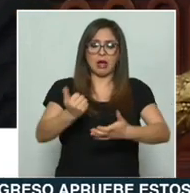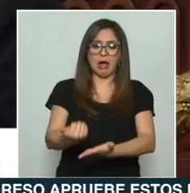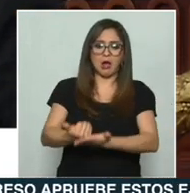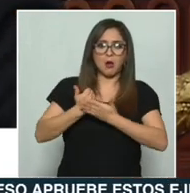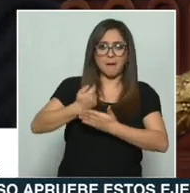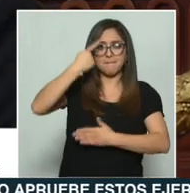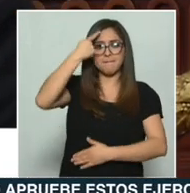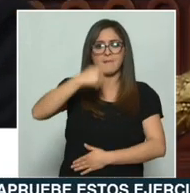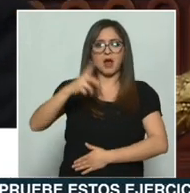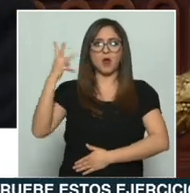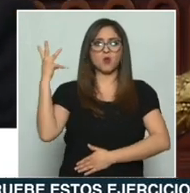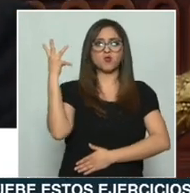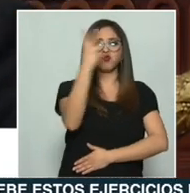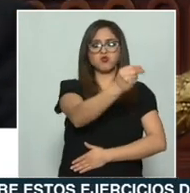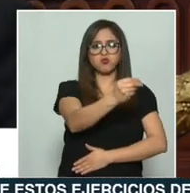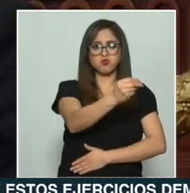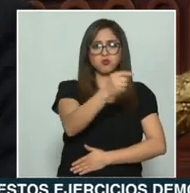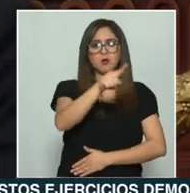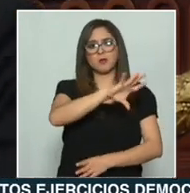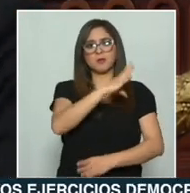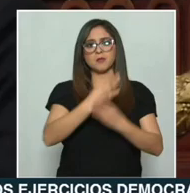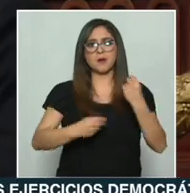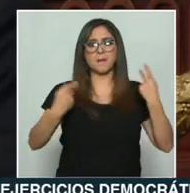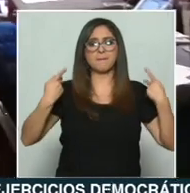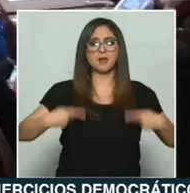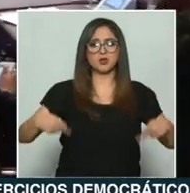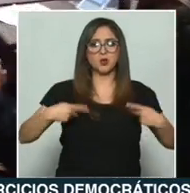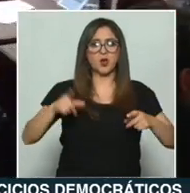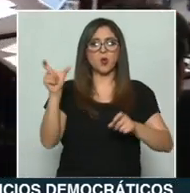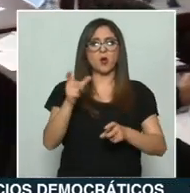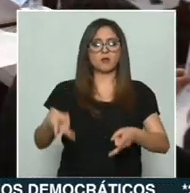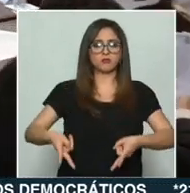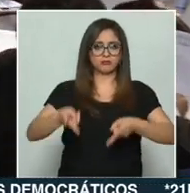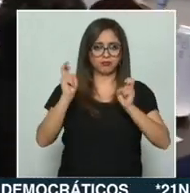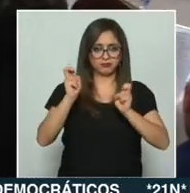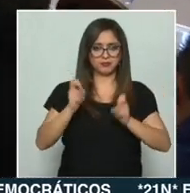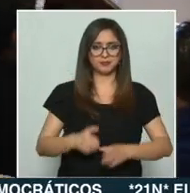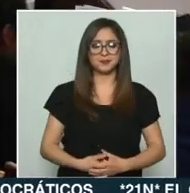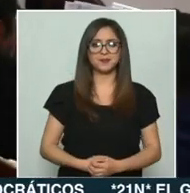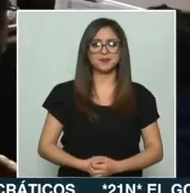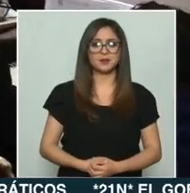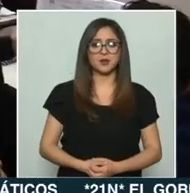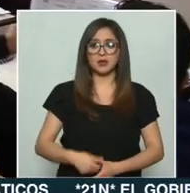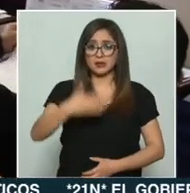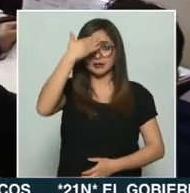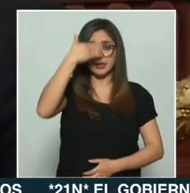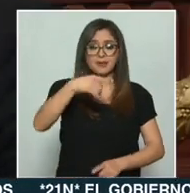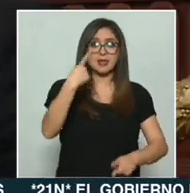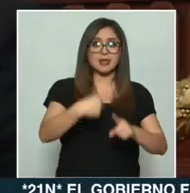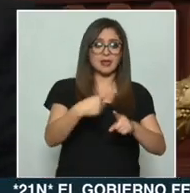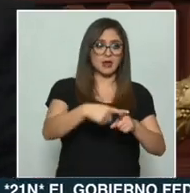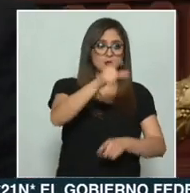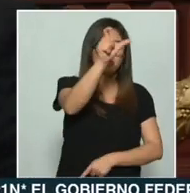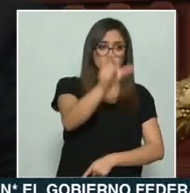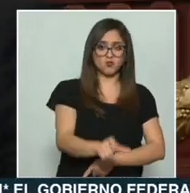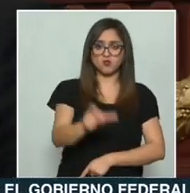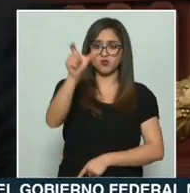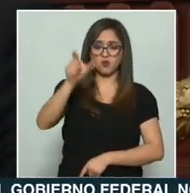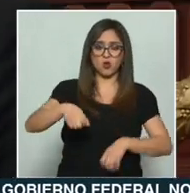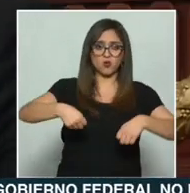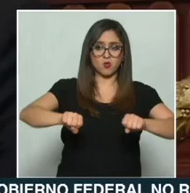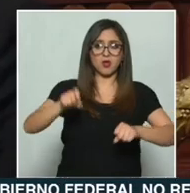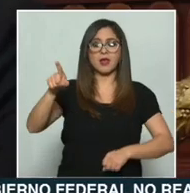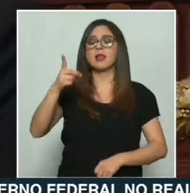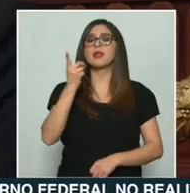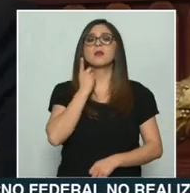que facilitó el delito y la huida de los criminales. Para facilitar la identificación de los usuarios de motocicletas, el diputado